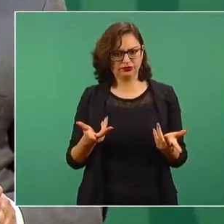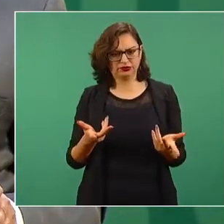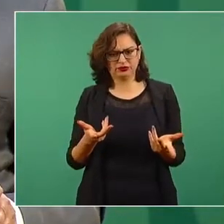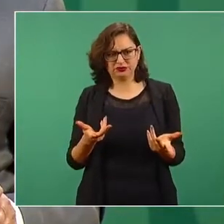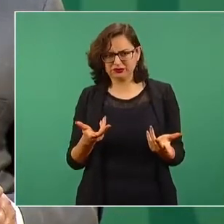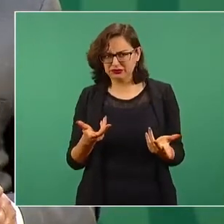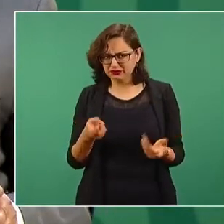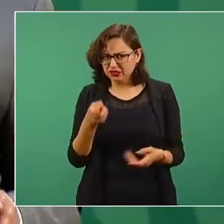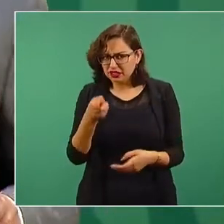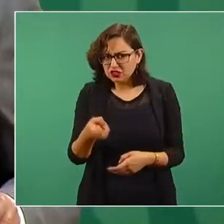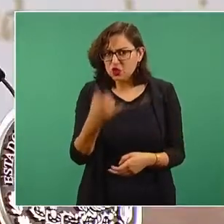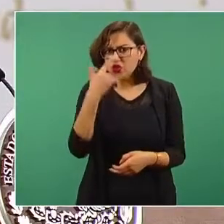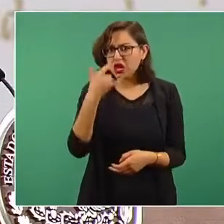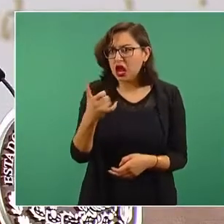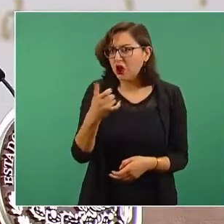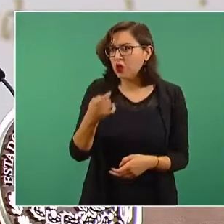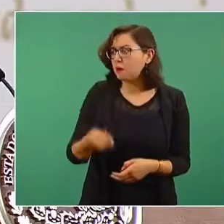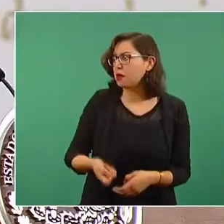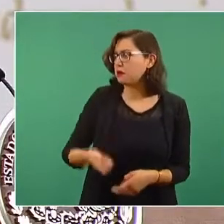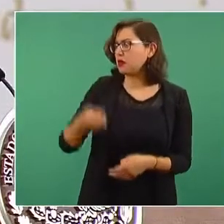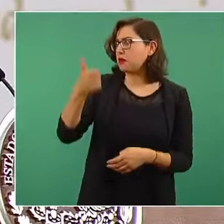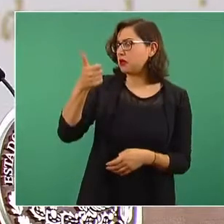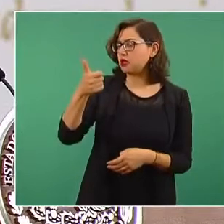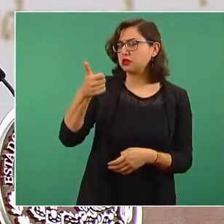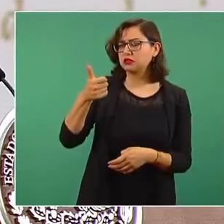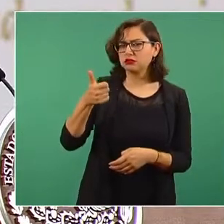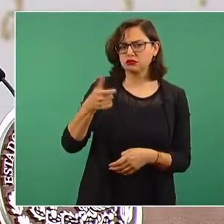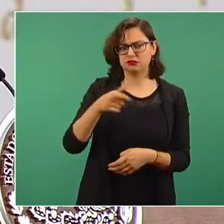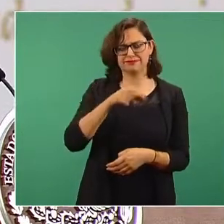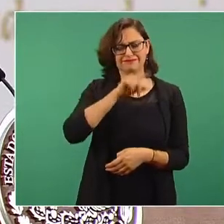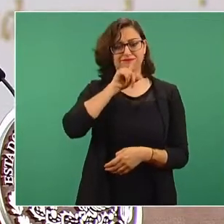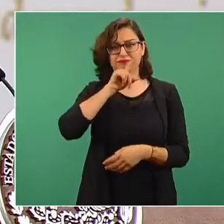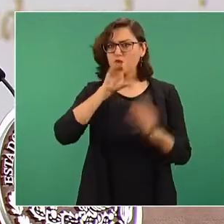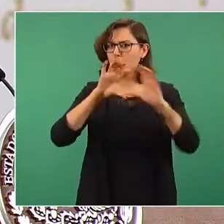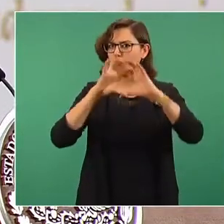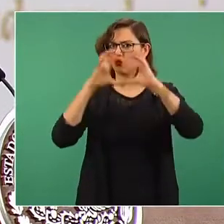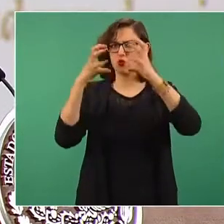así es en otros países.